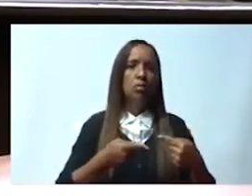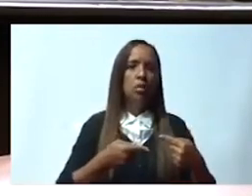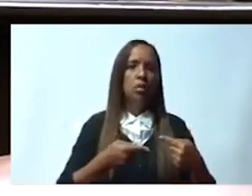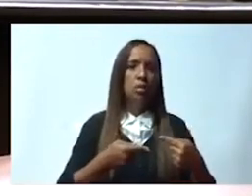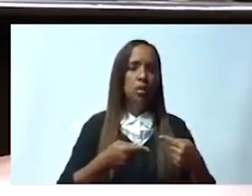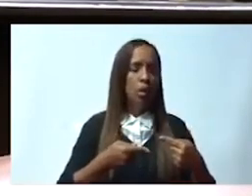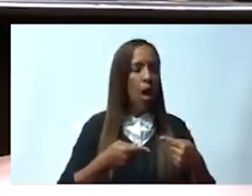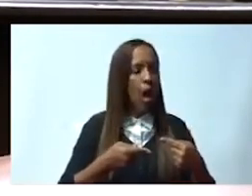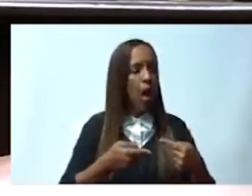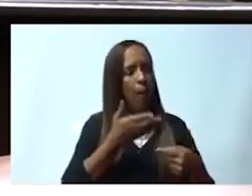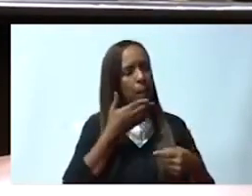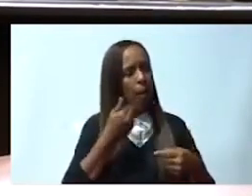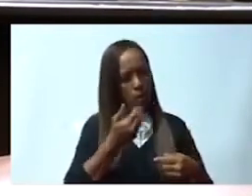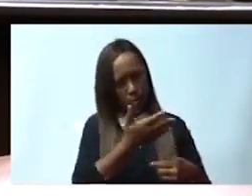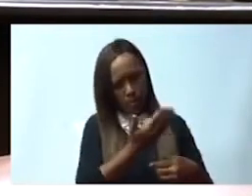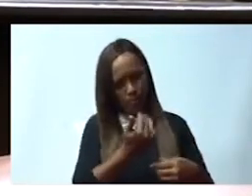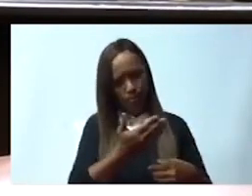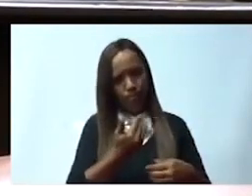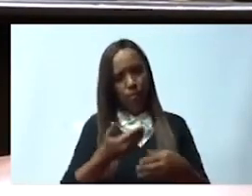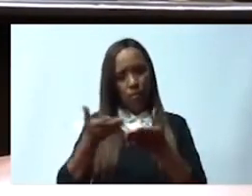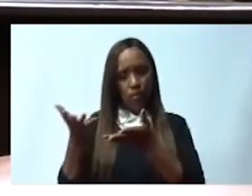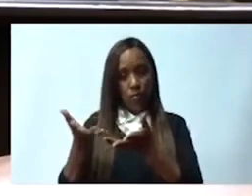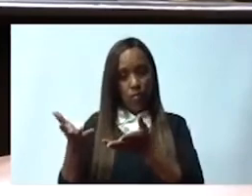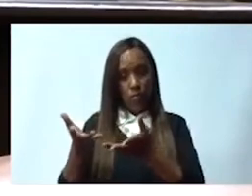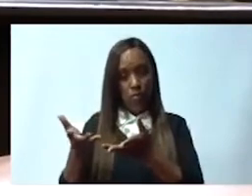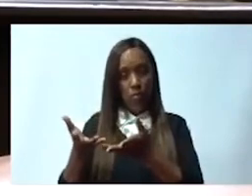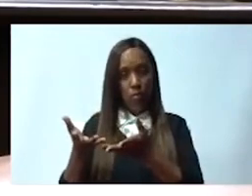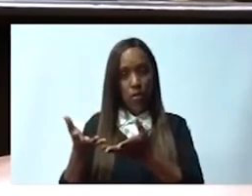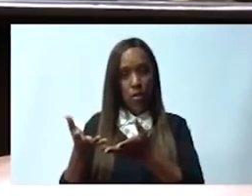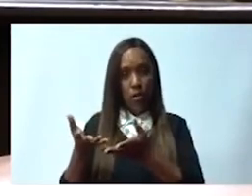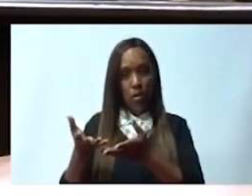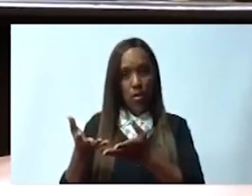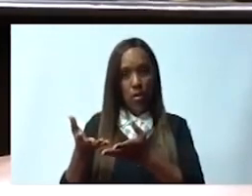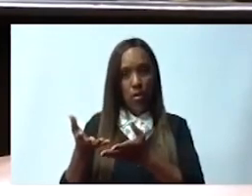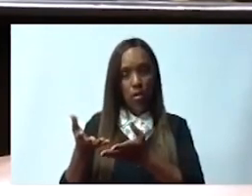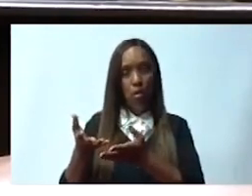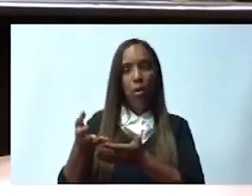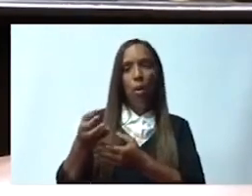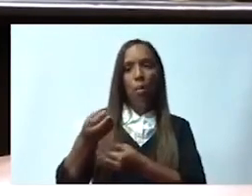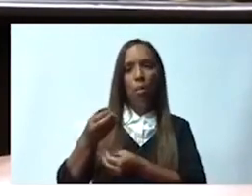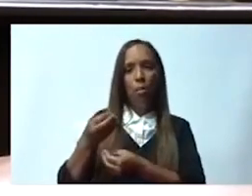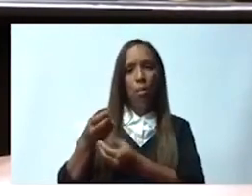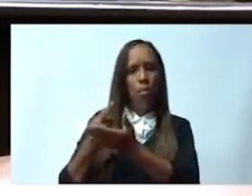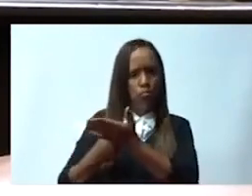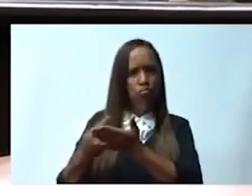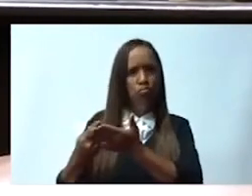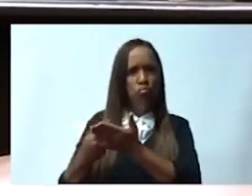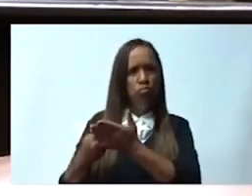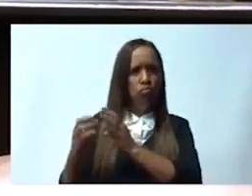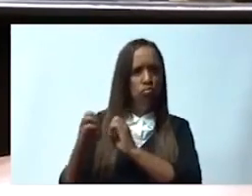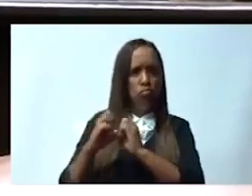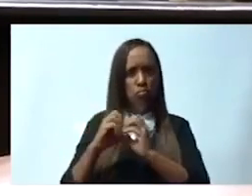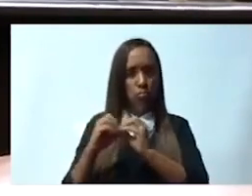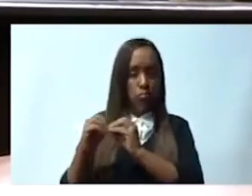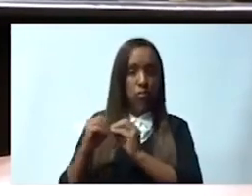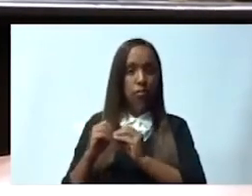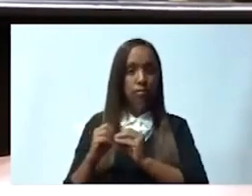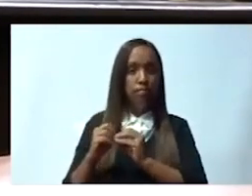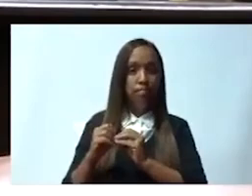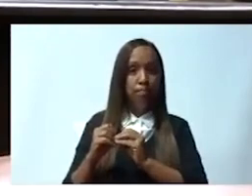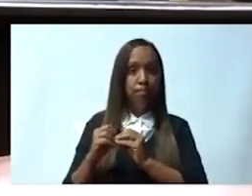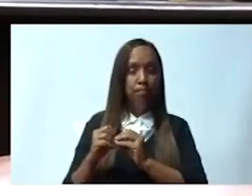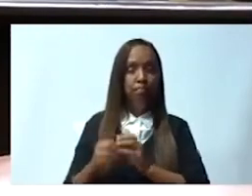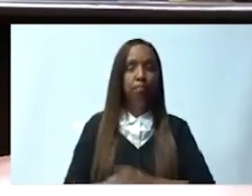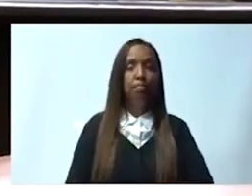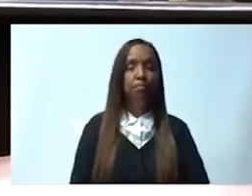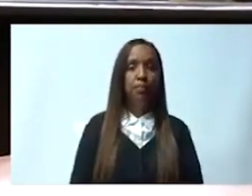transfiera los linderos de orden público de materia comercial o civil, por lo que nosotros entendemos que es un proyecto